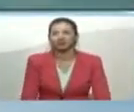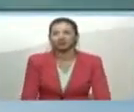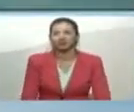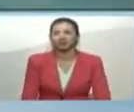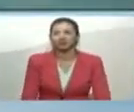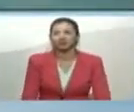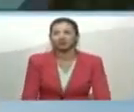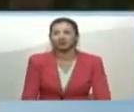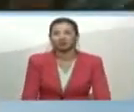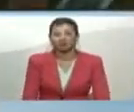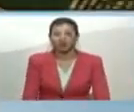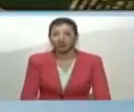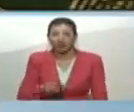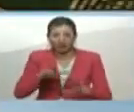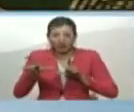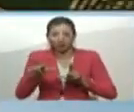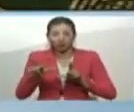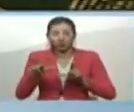¿Entró?